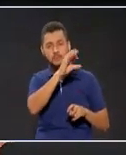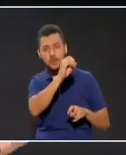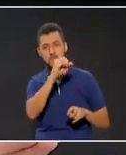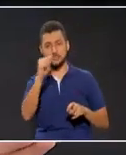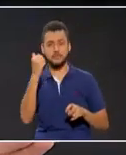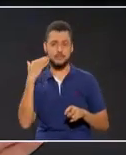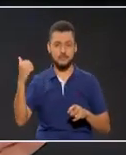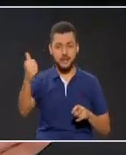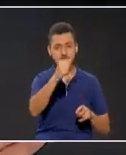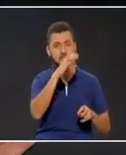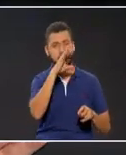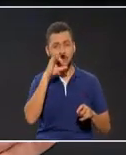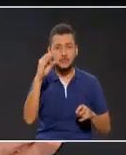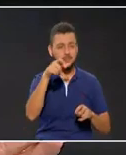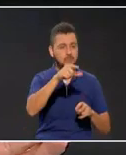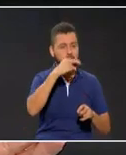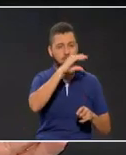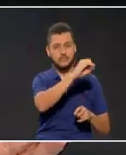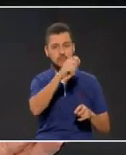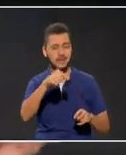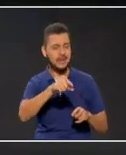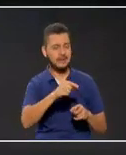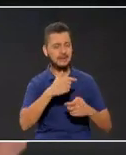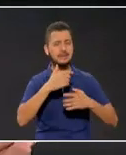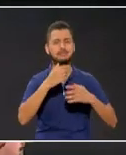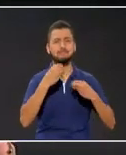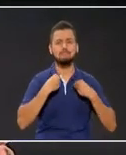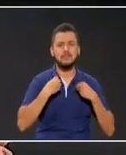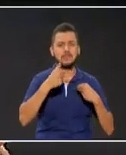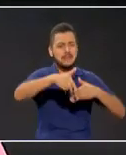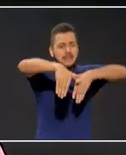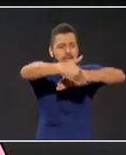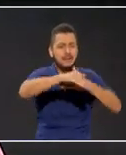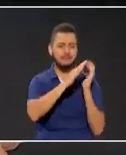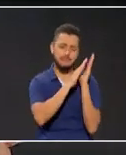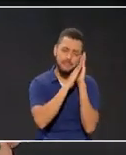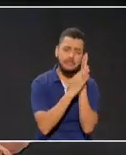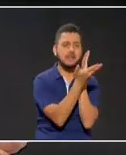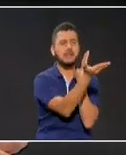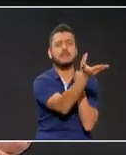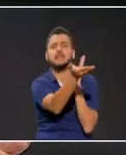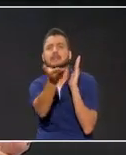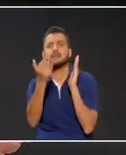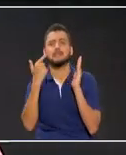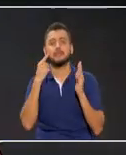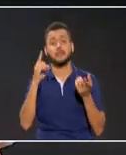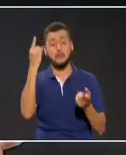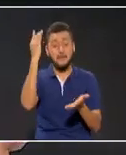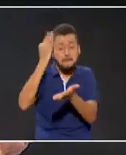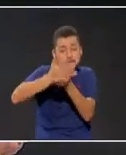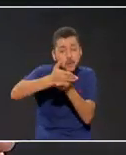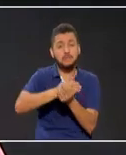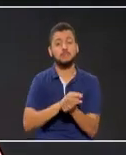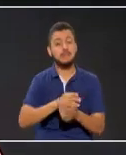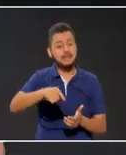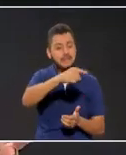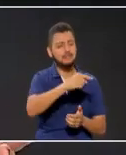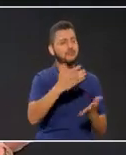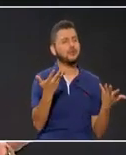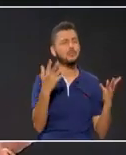por abandono. Muchas de esas personas que llegan a ser habitantes de la calle han tenido severos problemas de